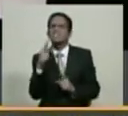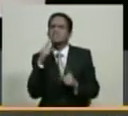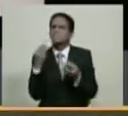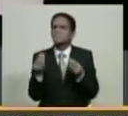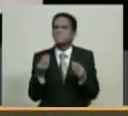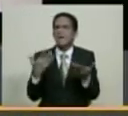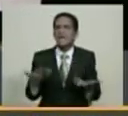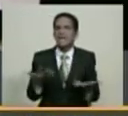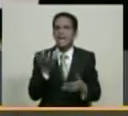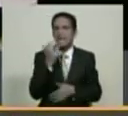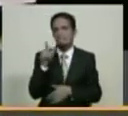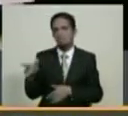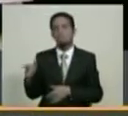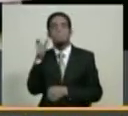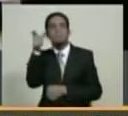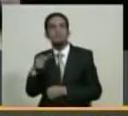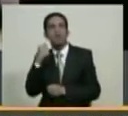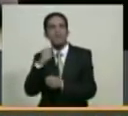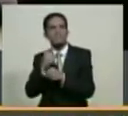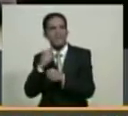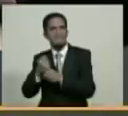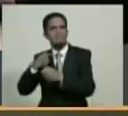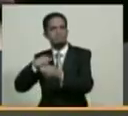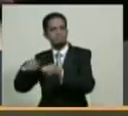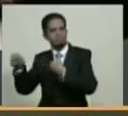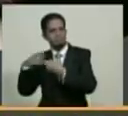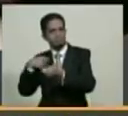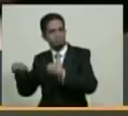se genera por las actividades comerciales, que